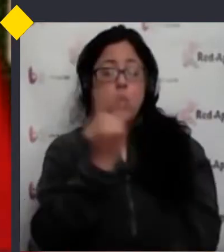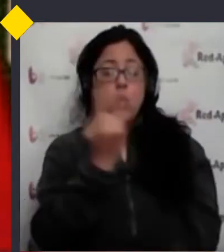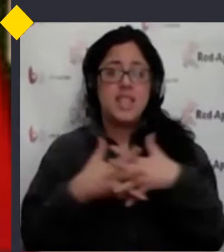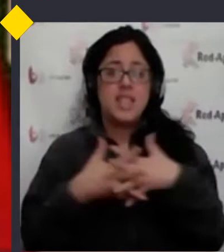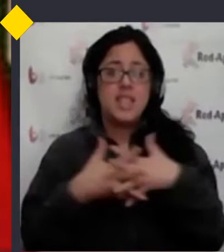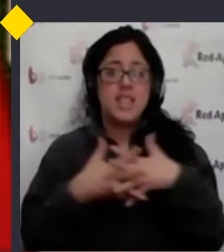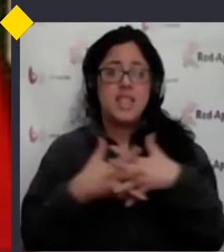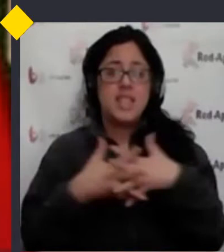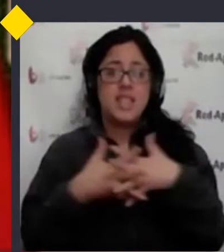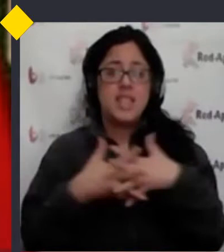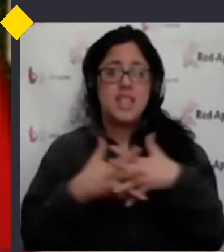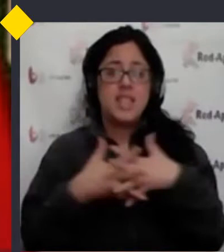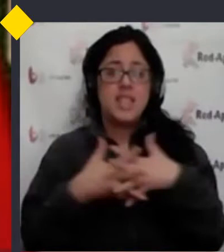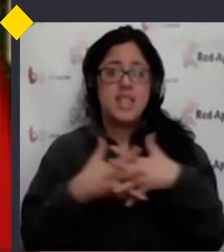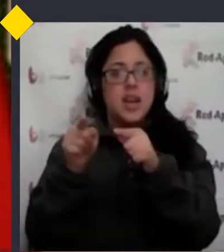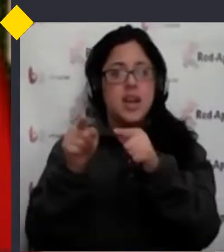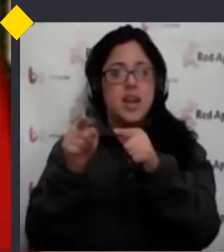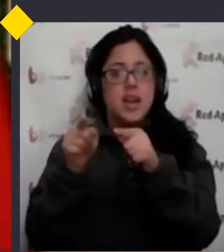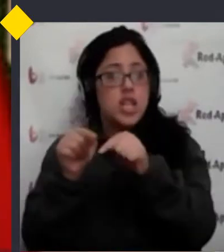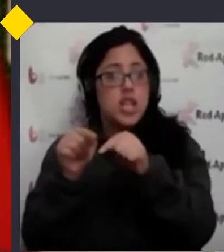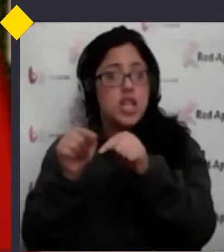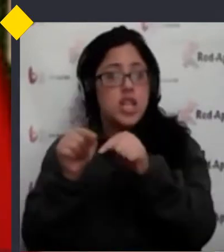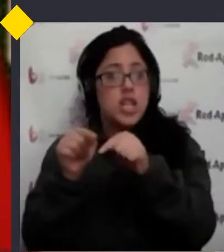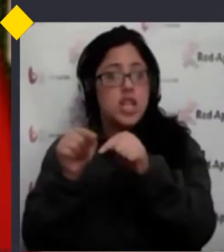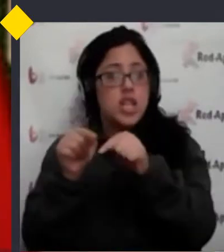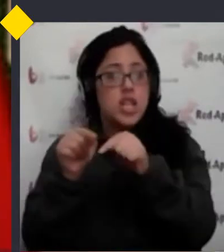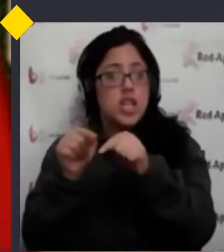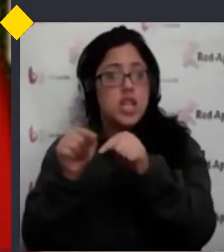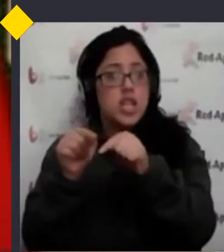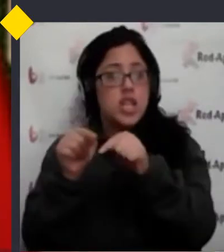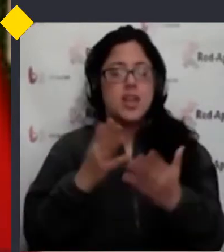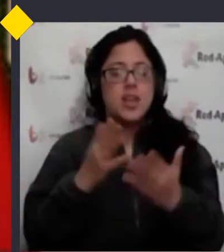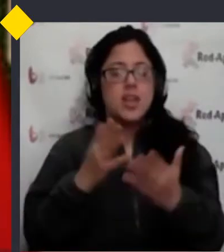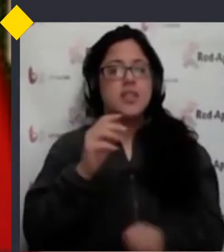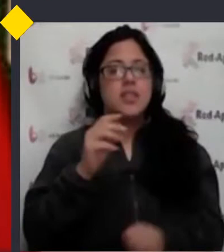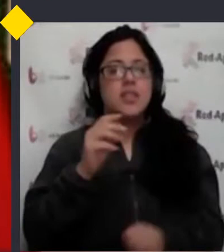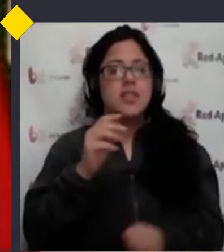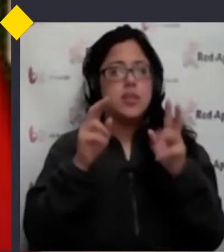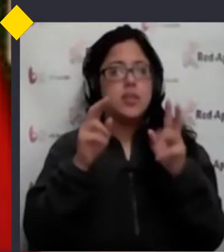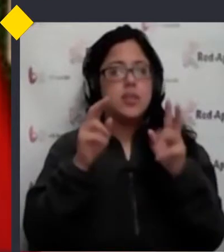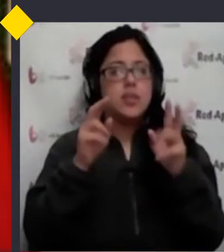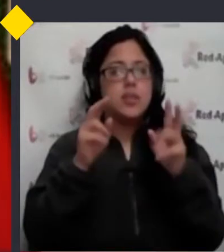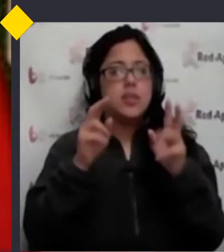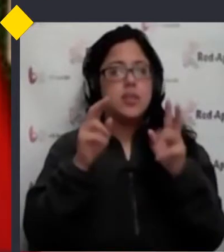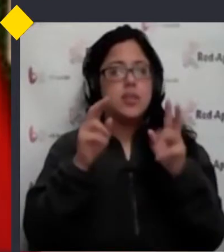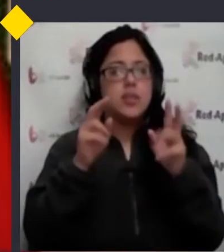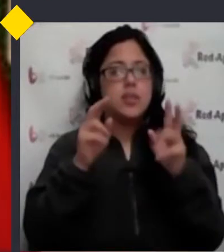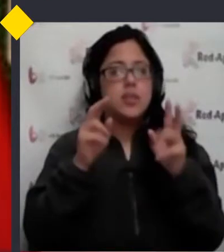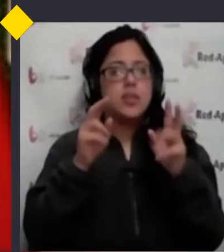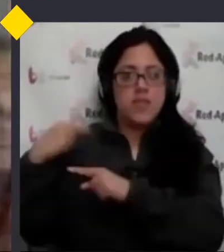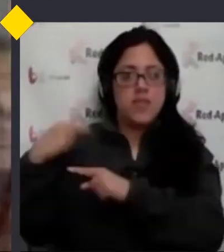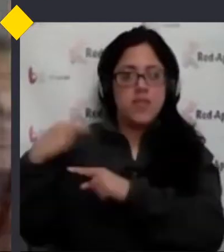Valley. Con ella estaremos enfocándonos en DI, en el foco de diversidad e inclusión de generaciones. José